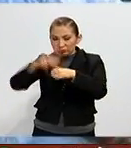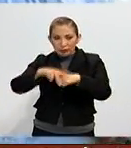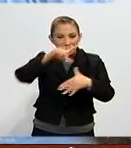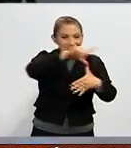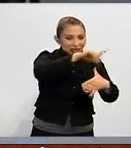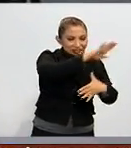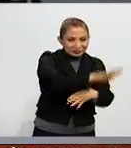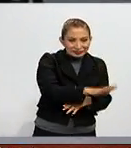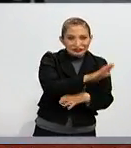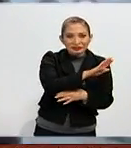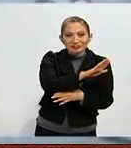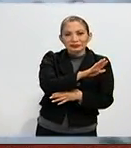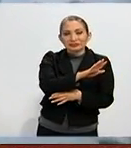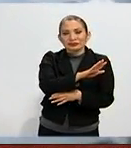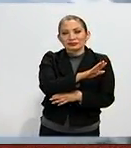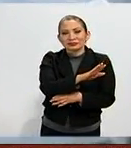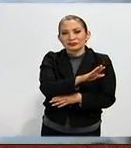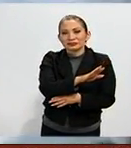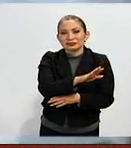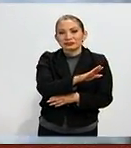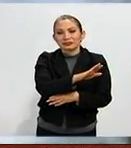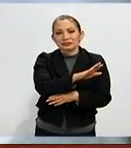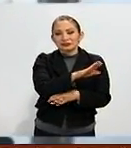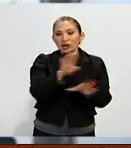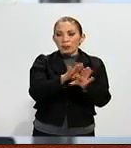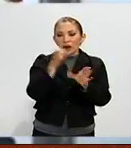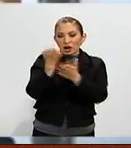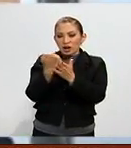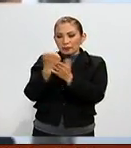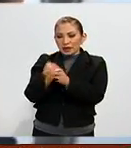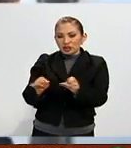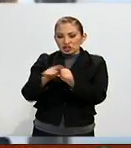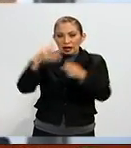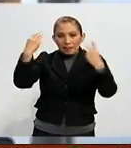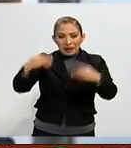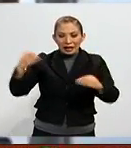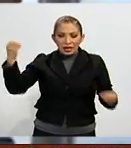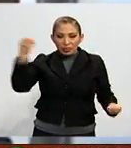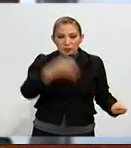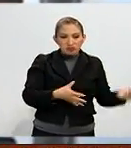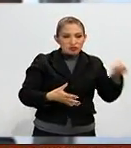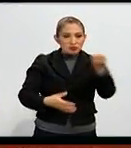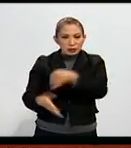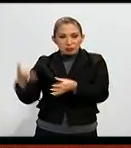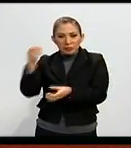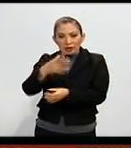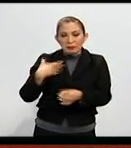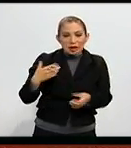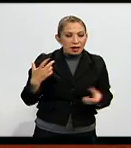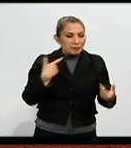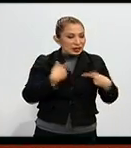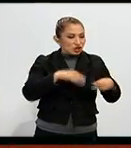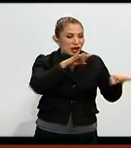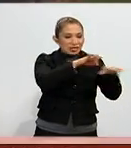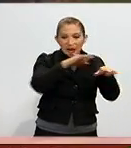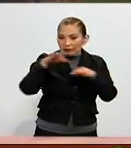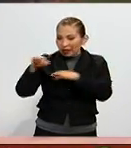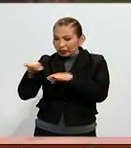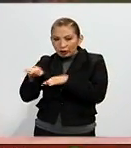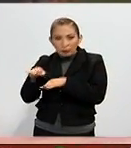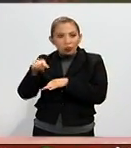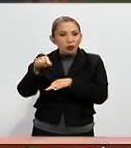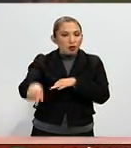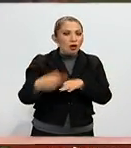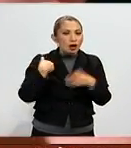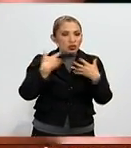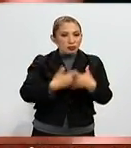la orilla la economía social de mercado, la formación de las clases trabajadoras, el empresariado